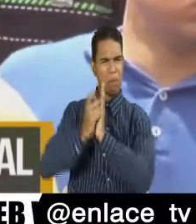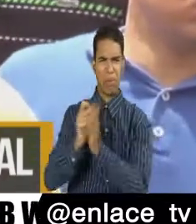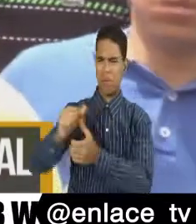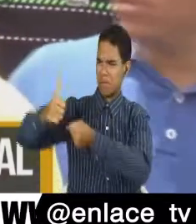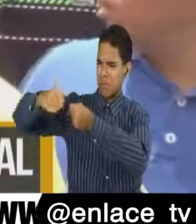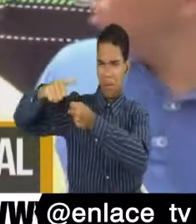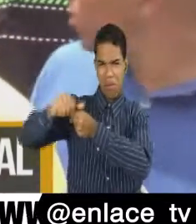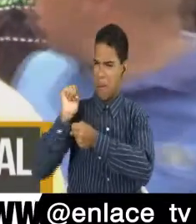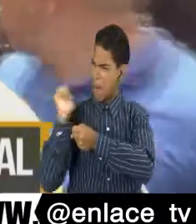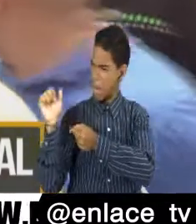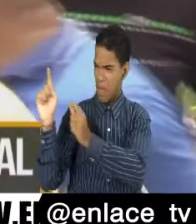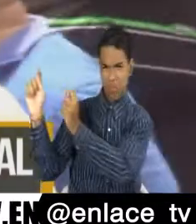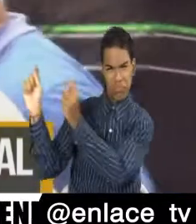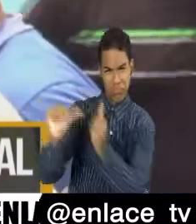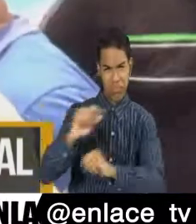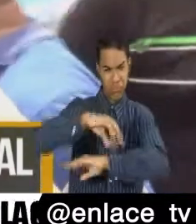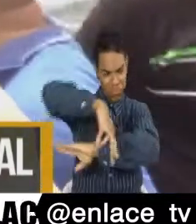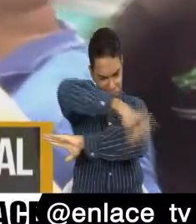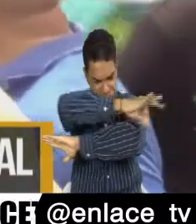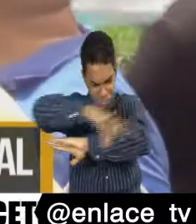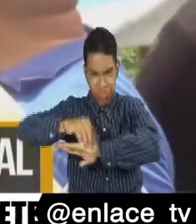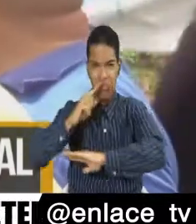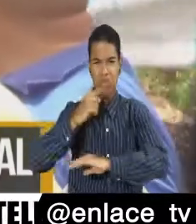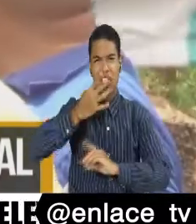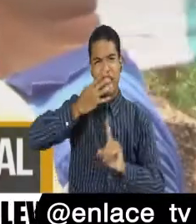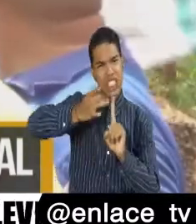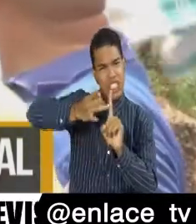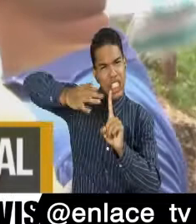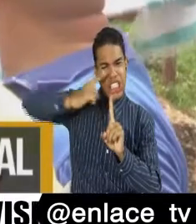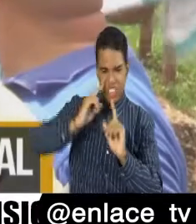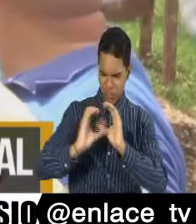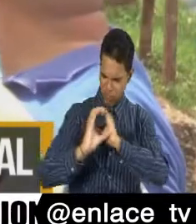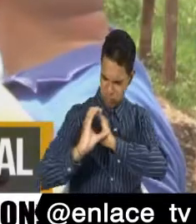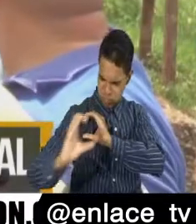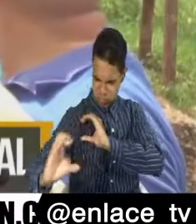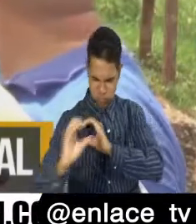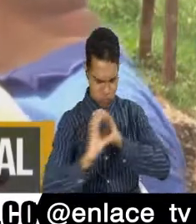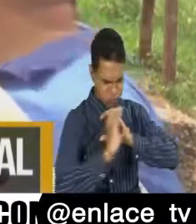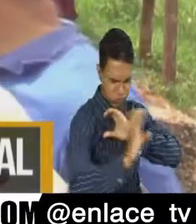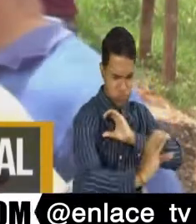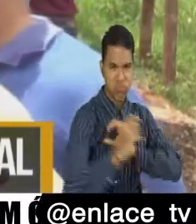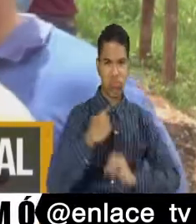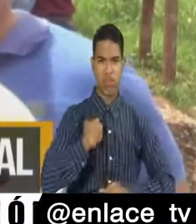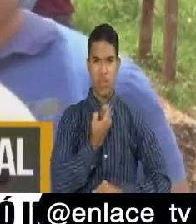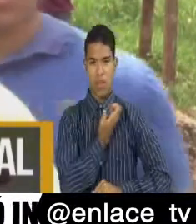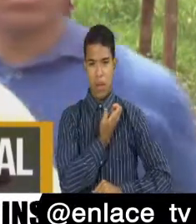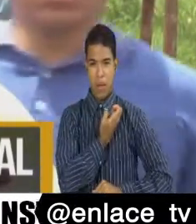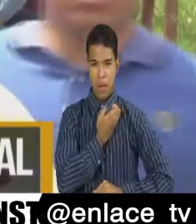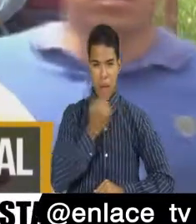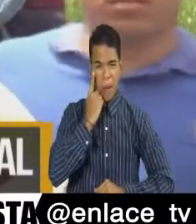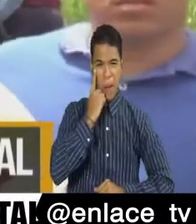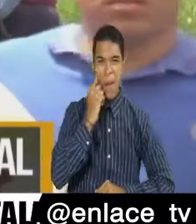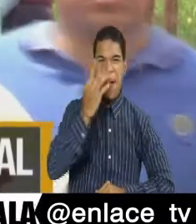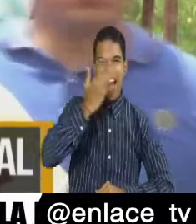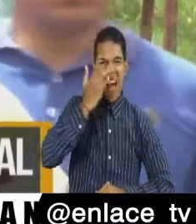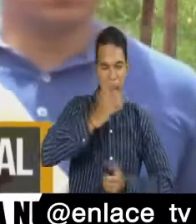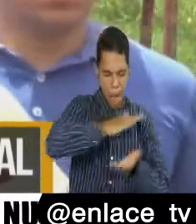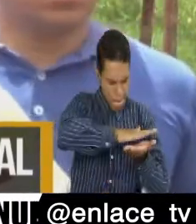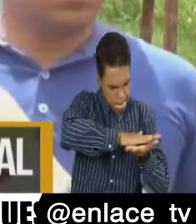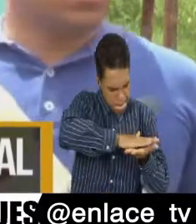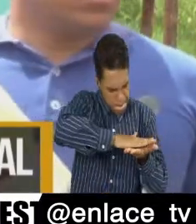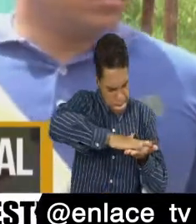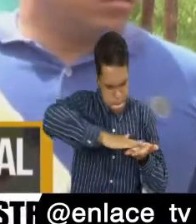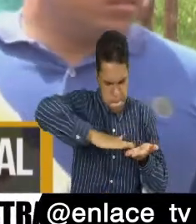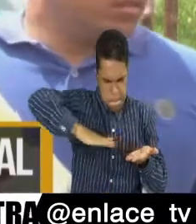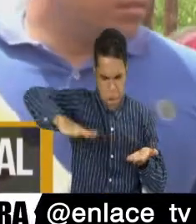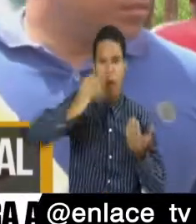hizo también la colocación de los tubos, y el municipio, que hizo toda la parte del pavimento del puente para que pudiera